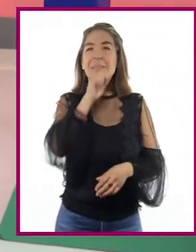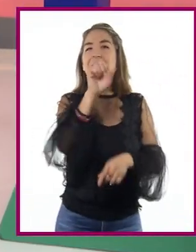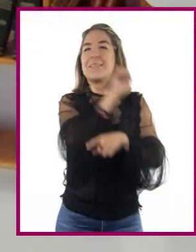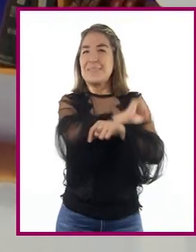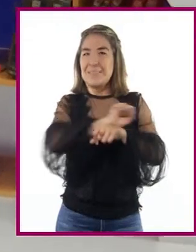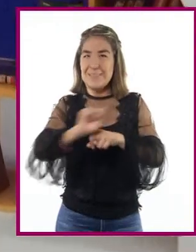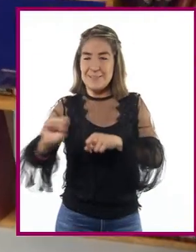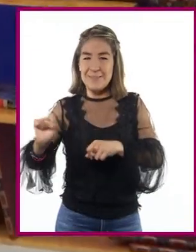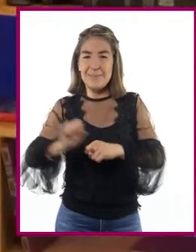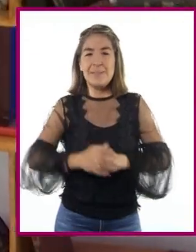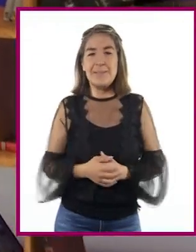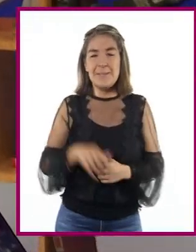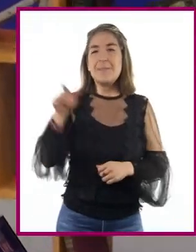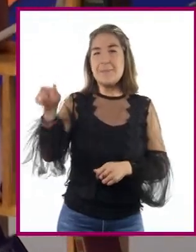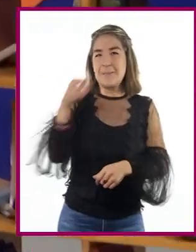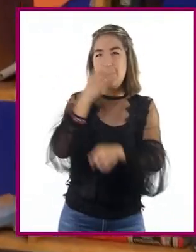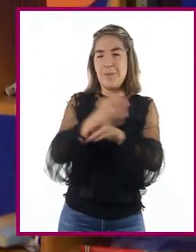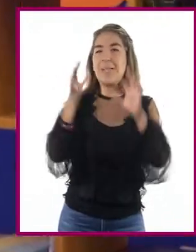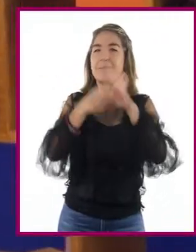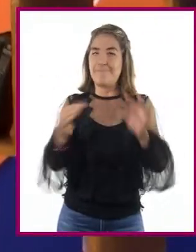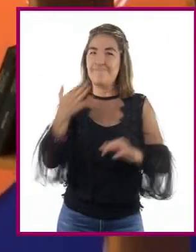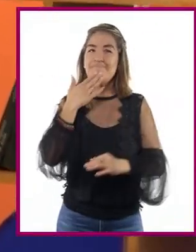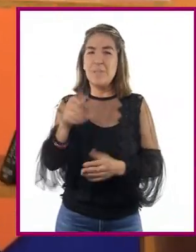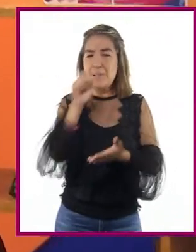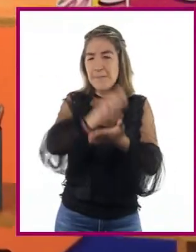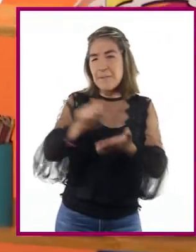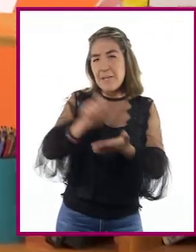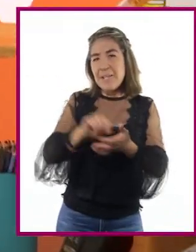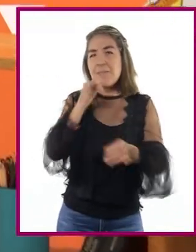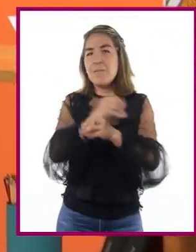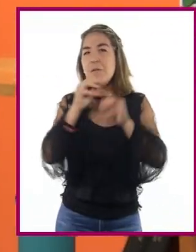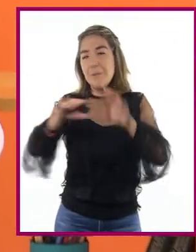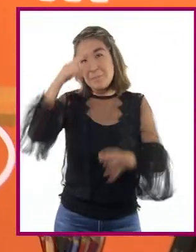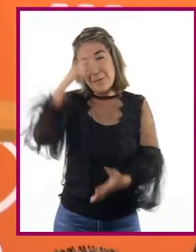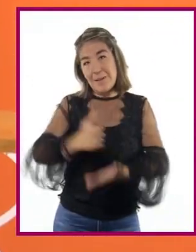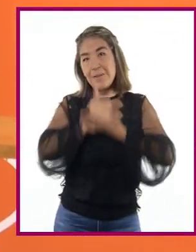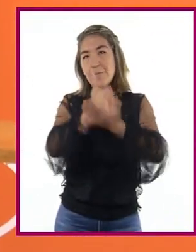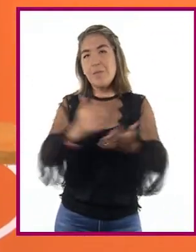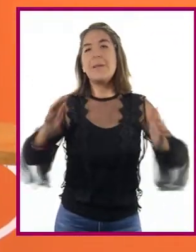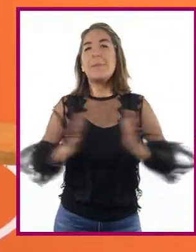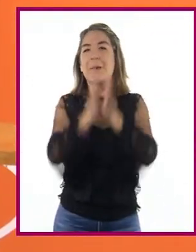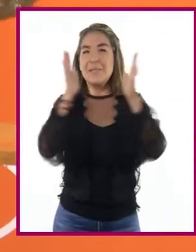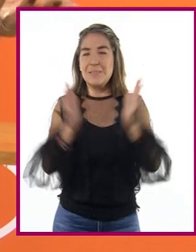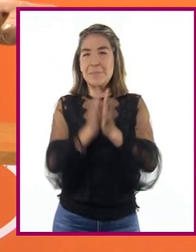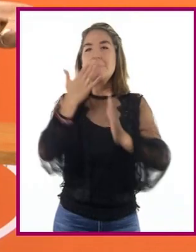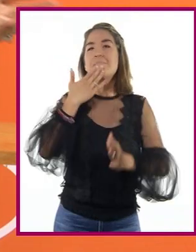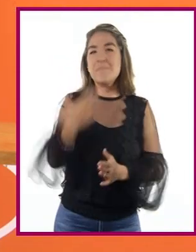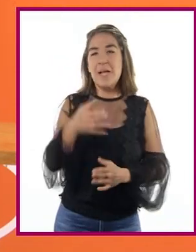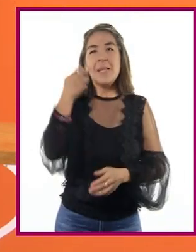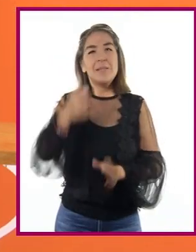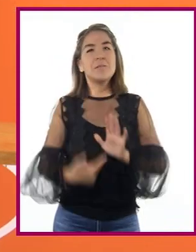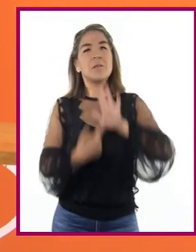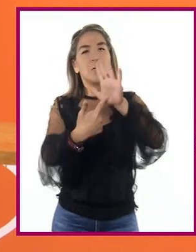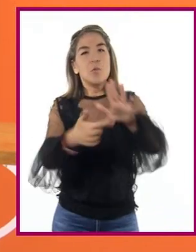sencillez. Como bien dices, escribir notas ayuda mucho para guiar las participaciones, pues nos muestran lo principal sobre